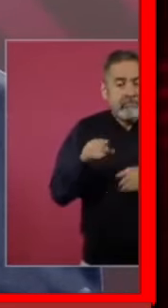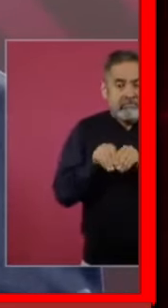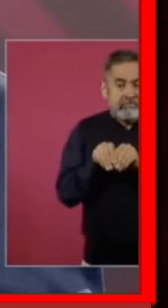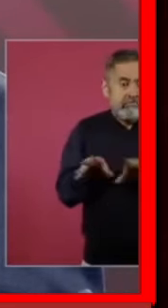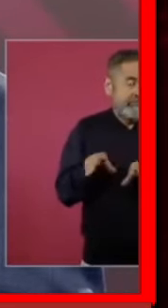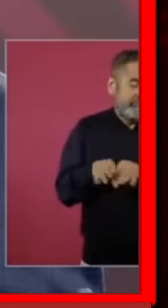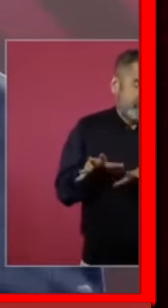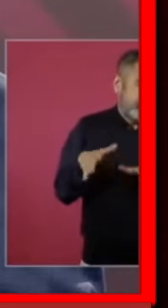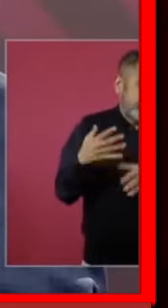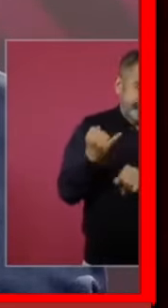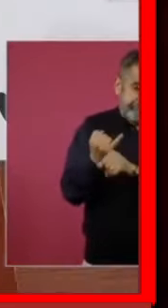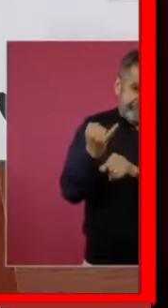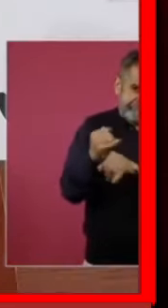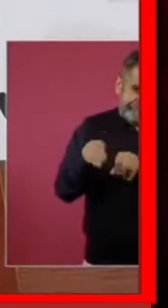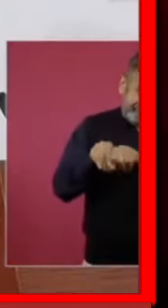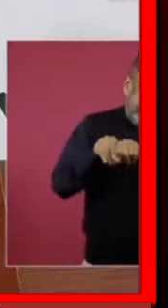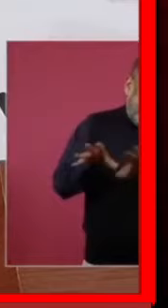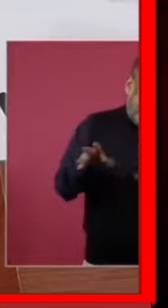redes